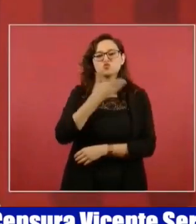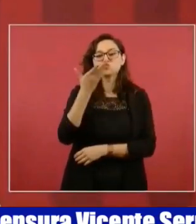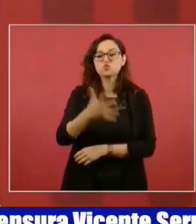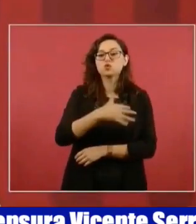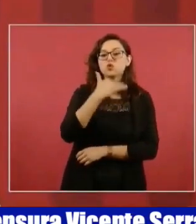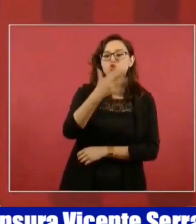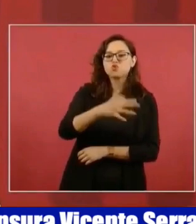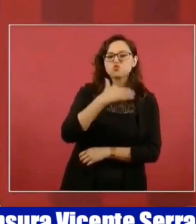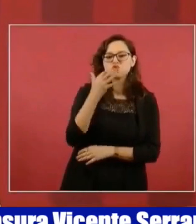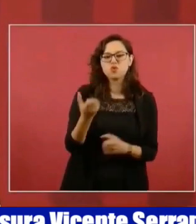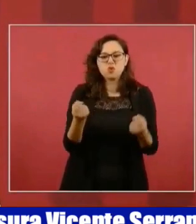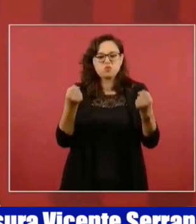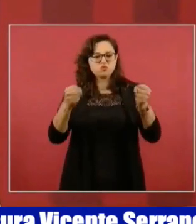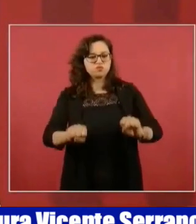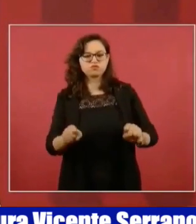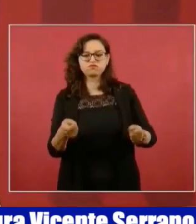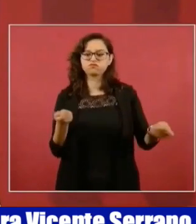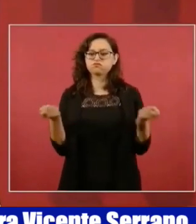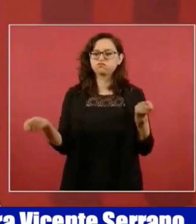mandar,